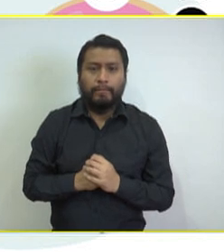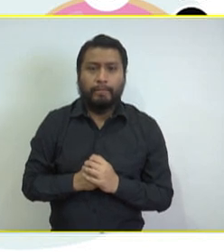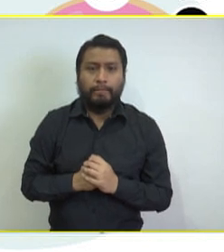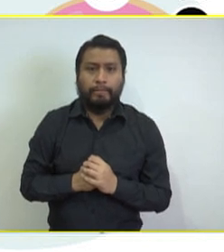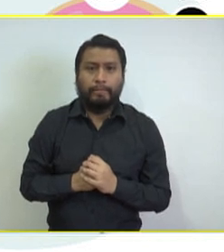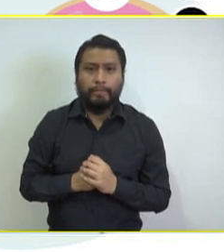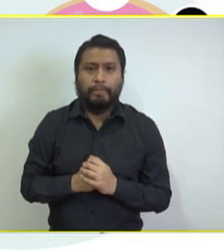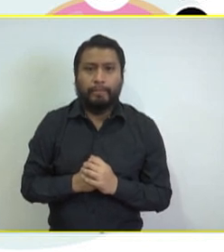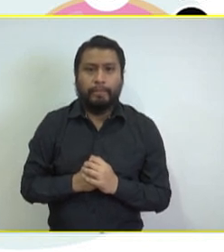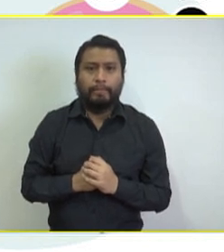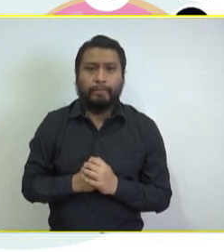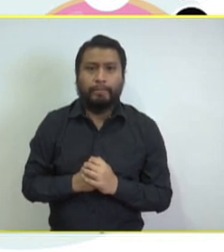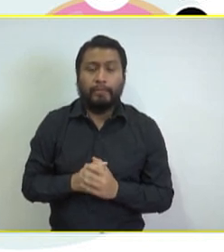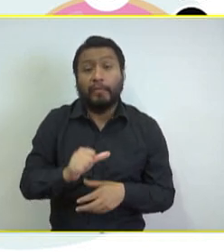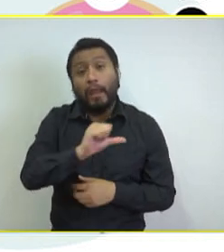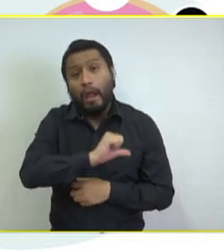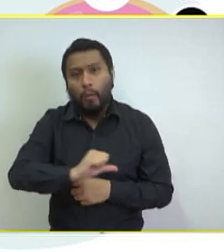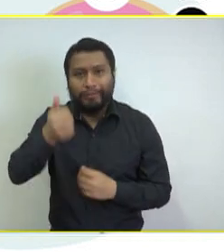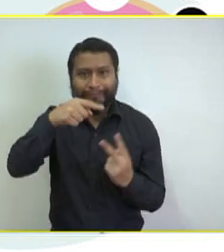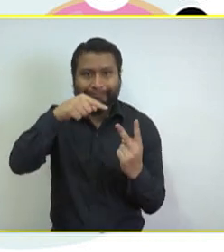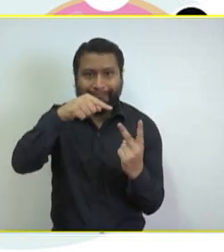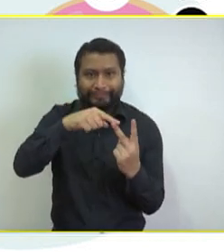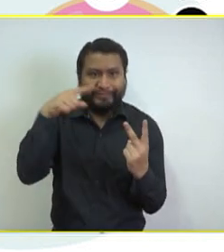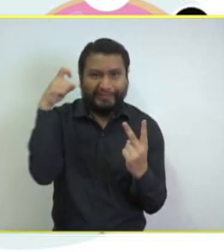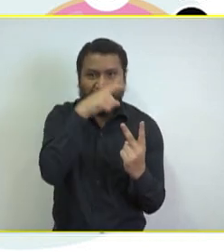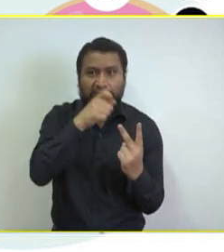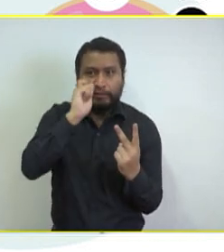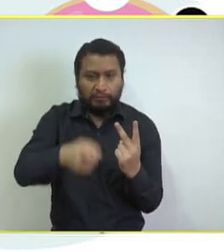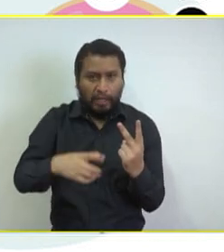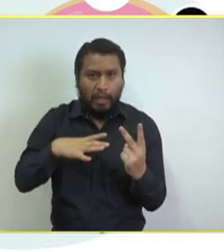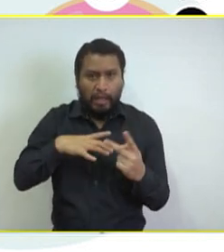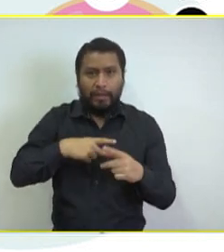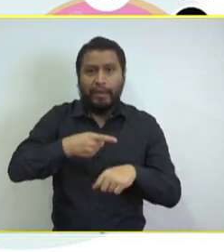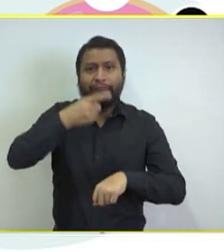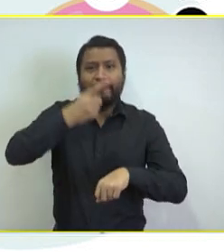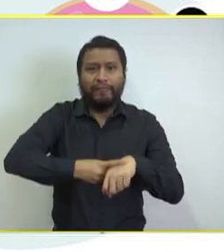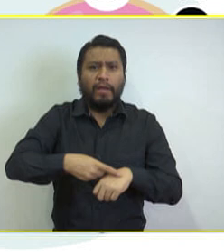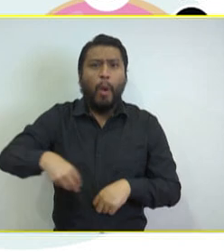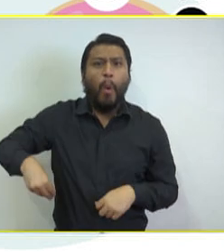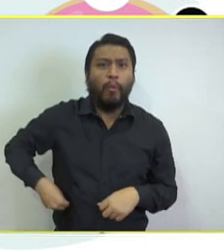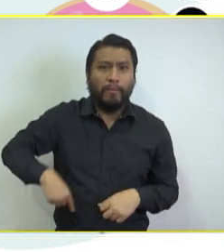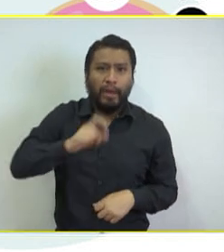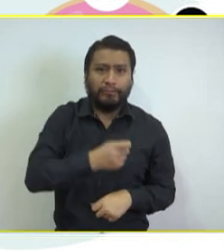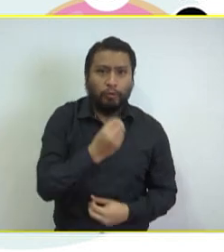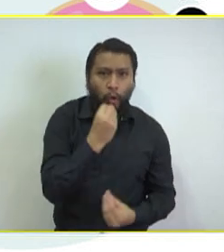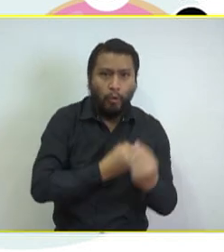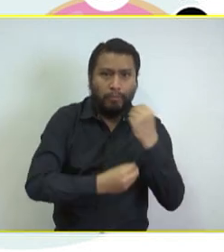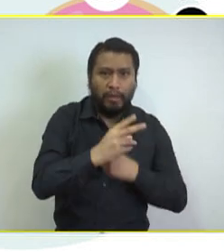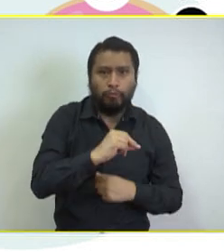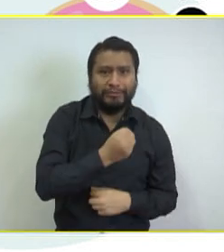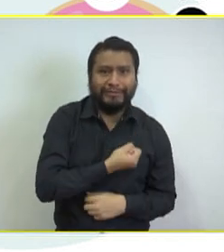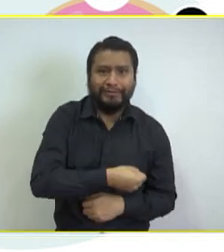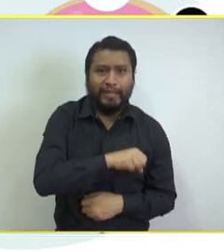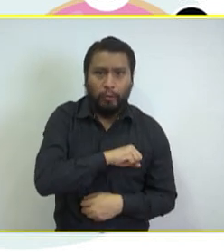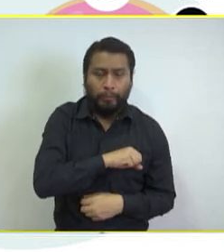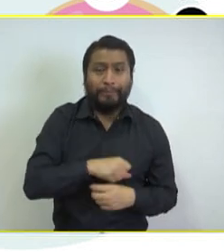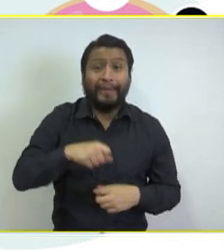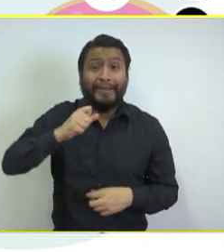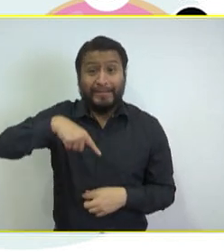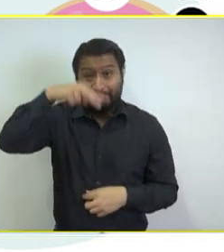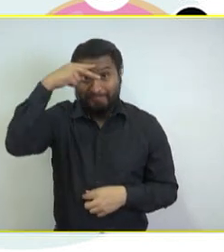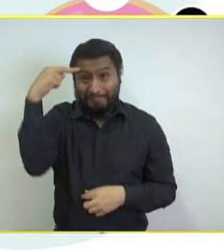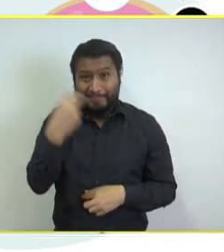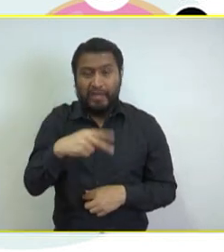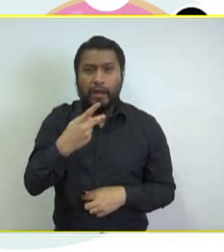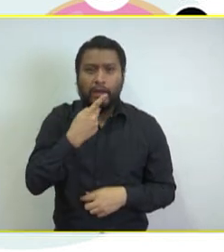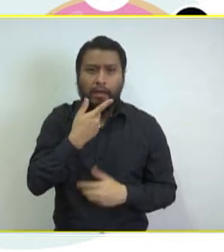La otra gran lucha pues son las enfermedades contra la comida chatarra. En México, hablando de la